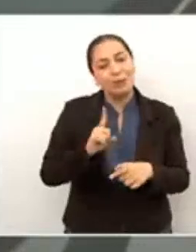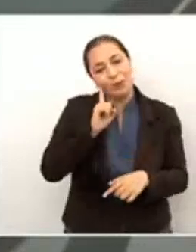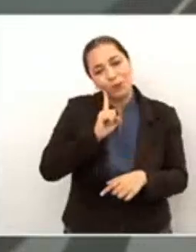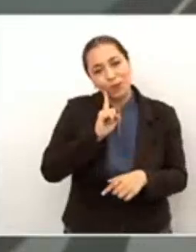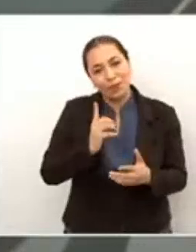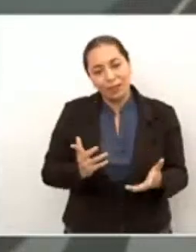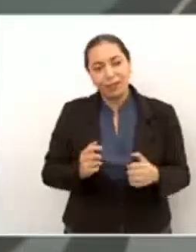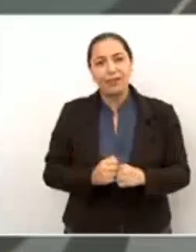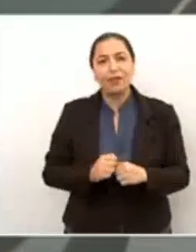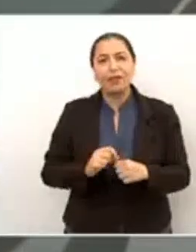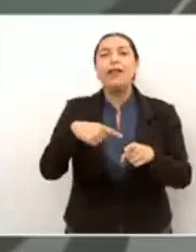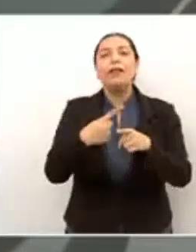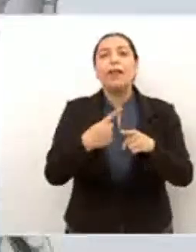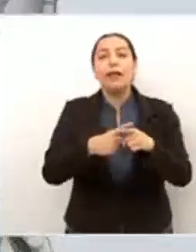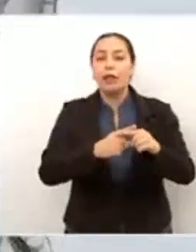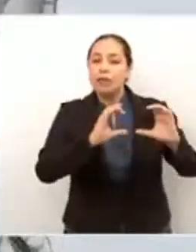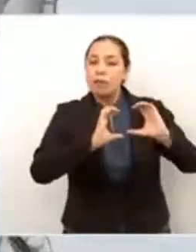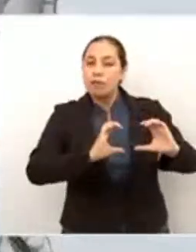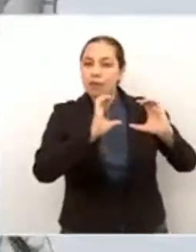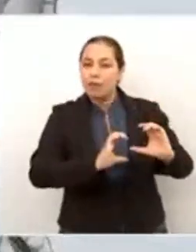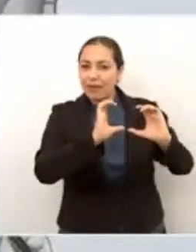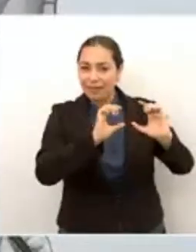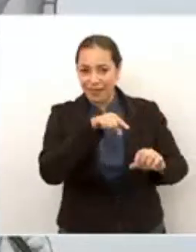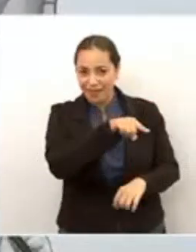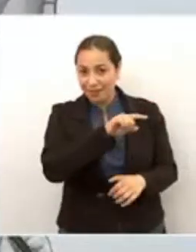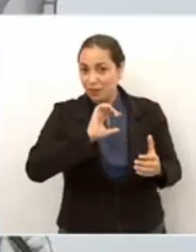¿Quién cuida hasta de los maridos?